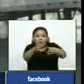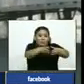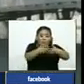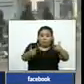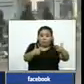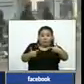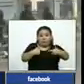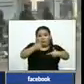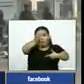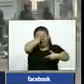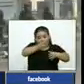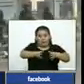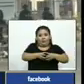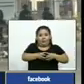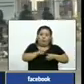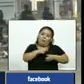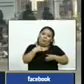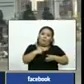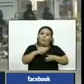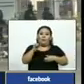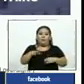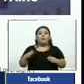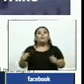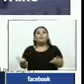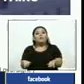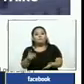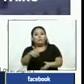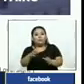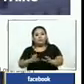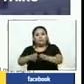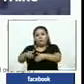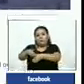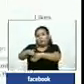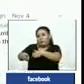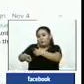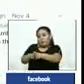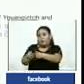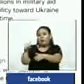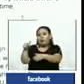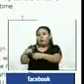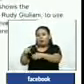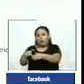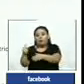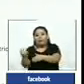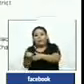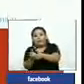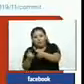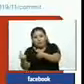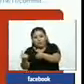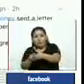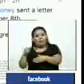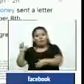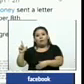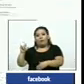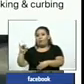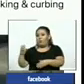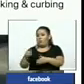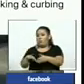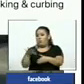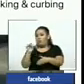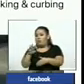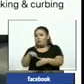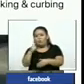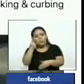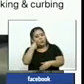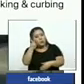norte de México. En el Congreso, el presidente de la Comisión de Asuntos Exteriores de la Cámara de Representantes, Elliot Engel, instó a